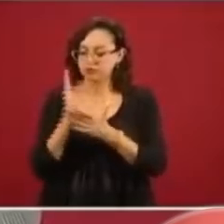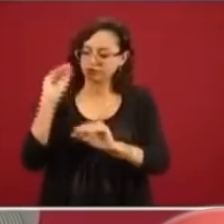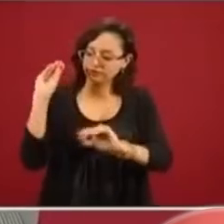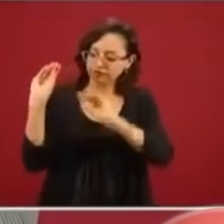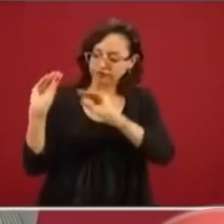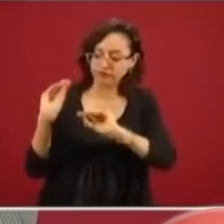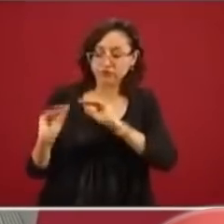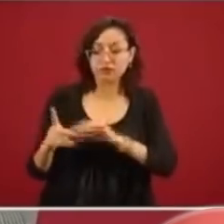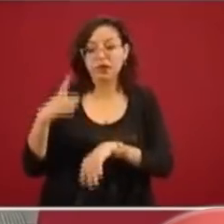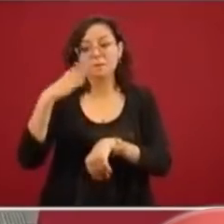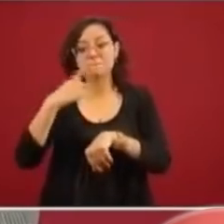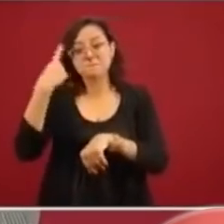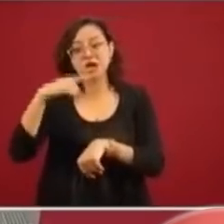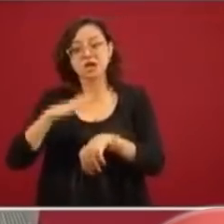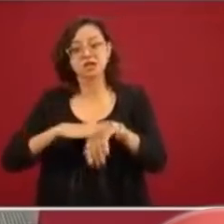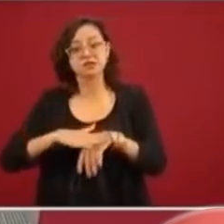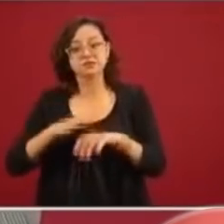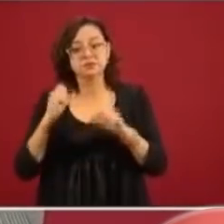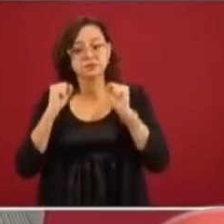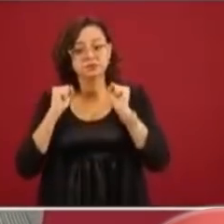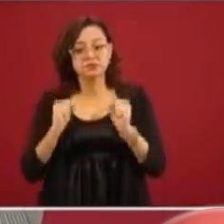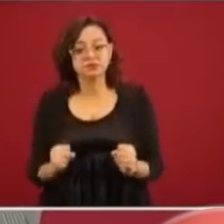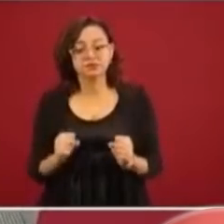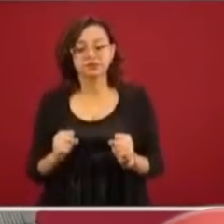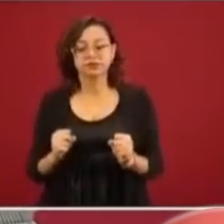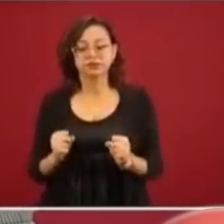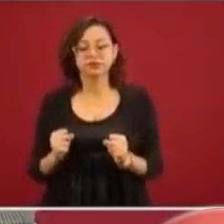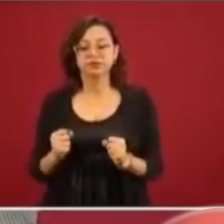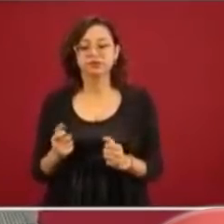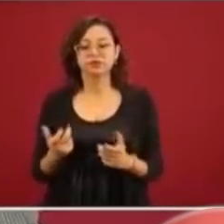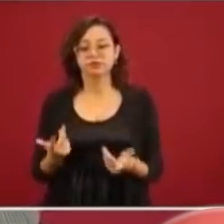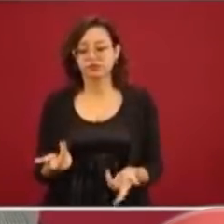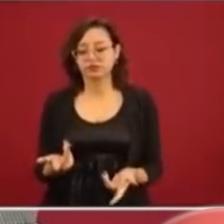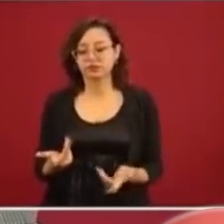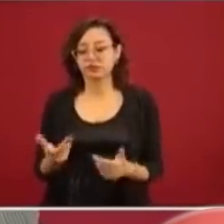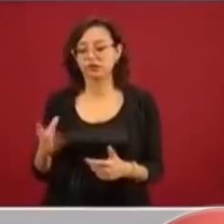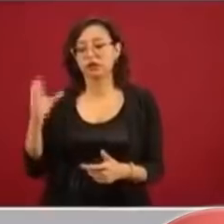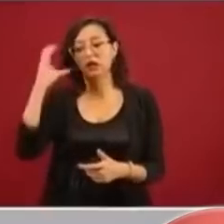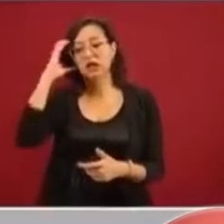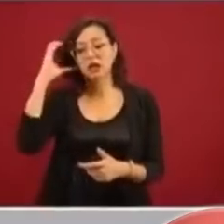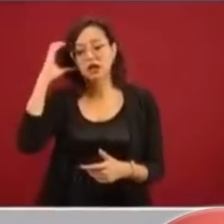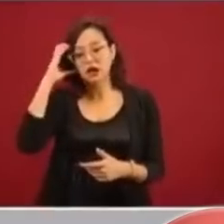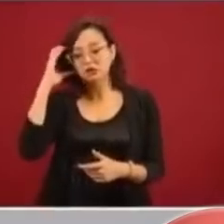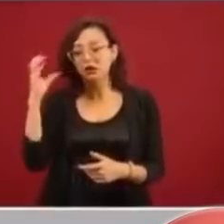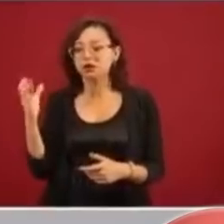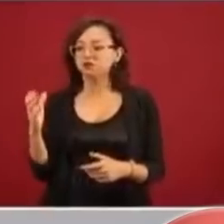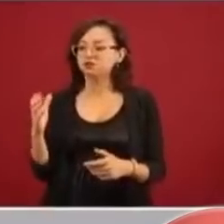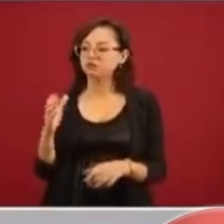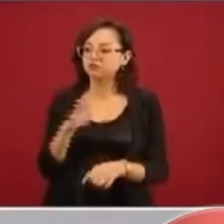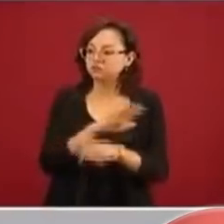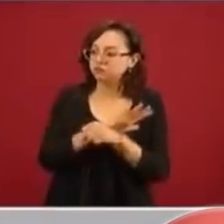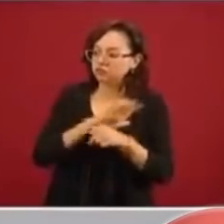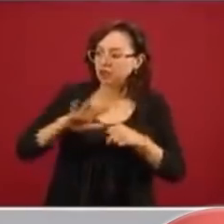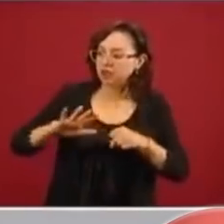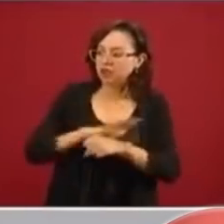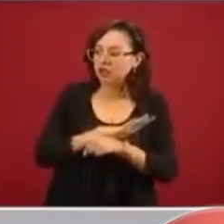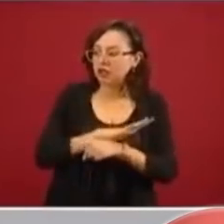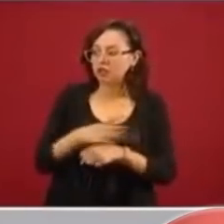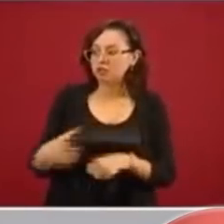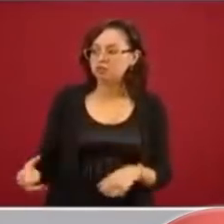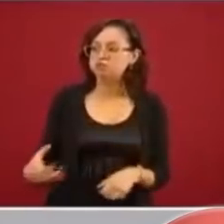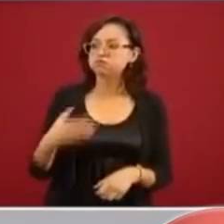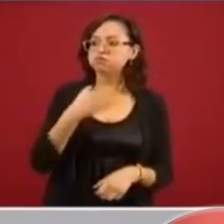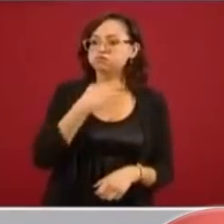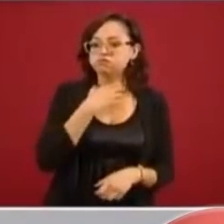tener con certeza en el momento en que se están llenando las camas o se están ocupando en mayor cuantía, que espero que no